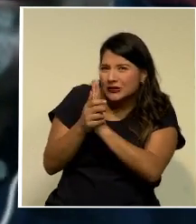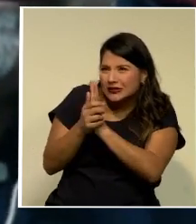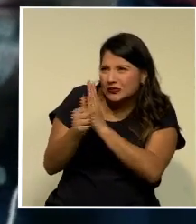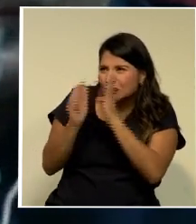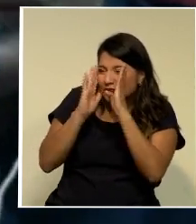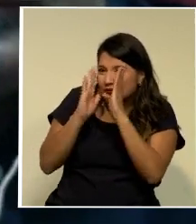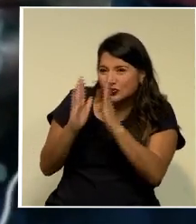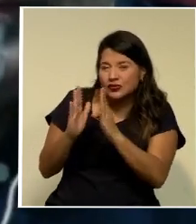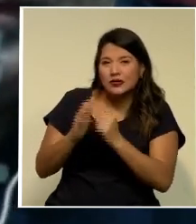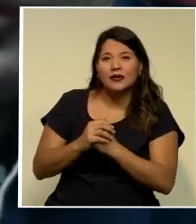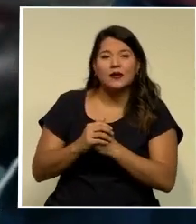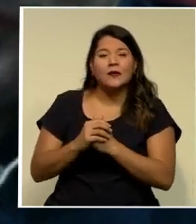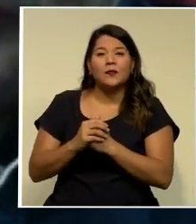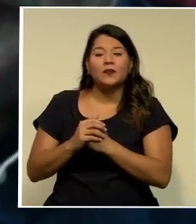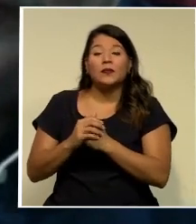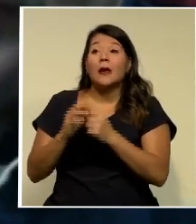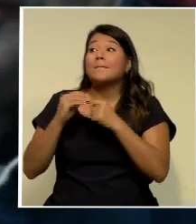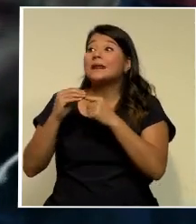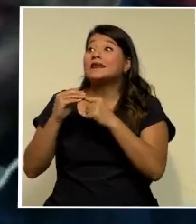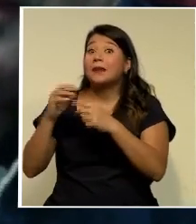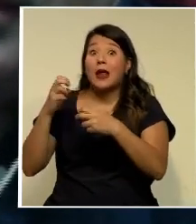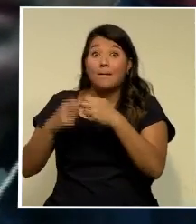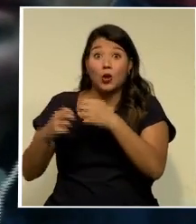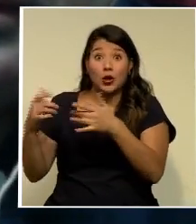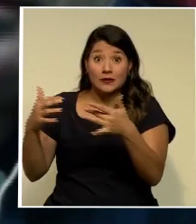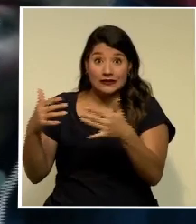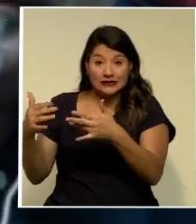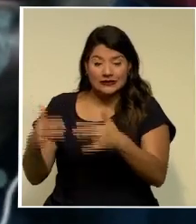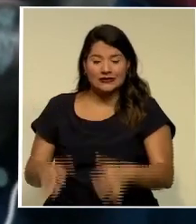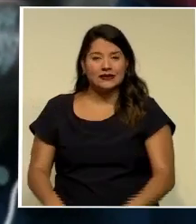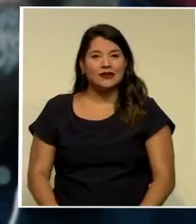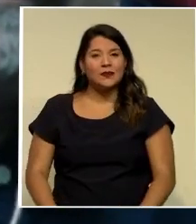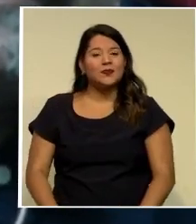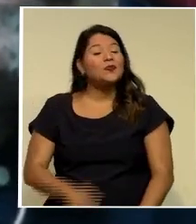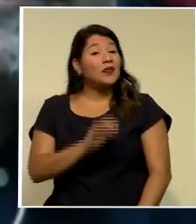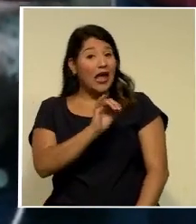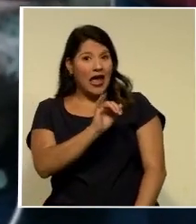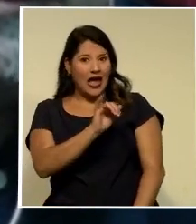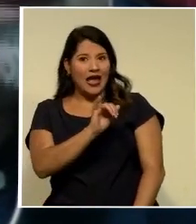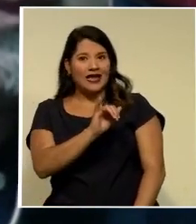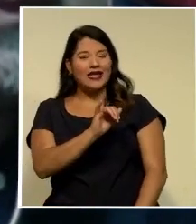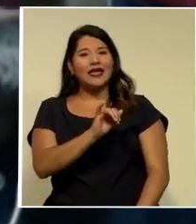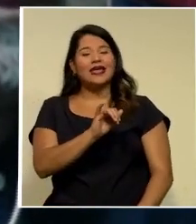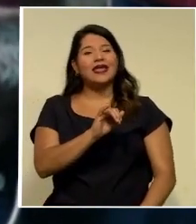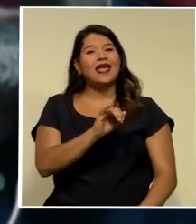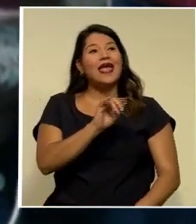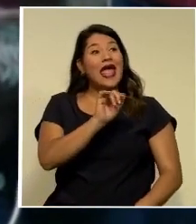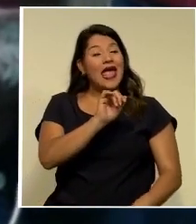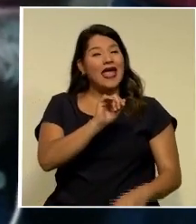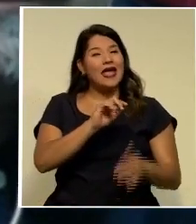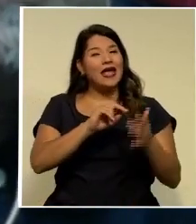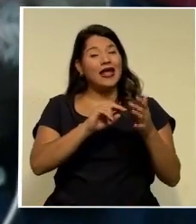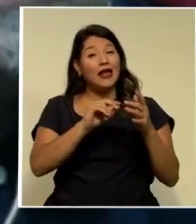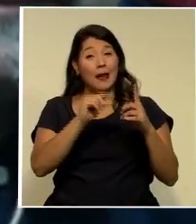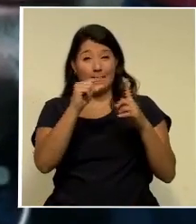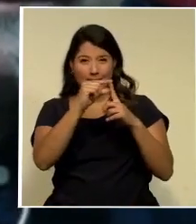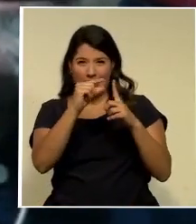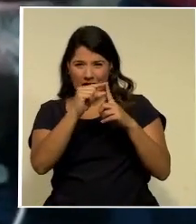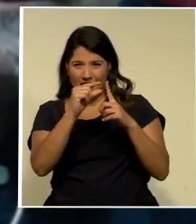Eh, Ahí Sobre todo en entra, conflictos armados. ahí entra un poco este concepto